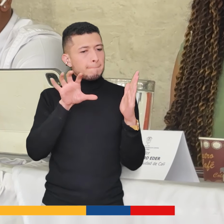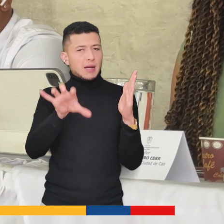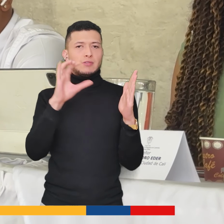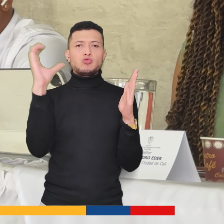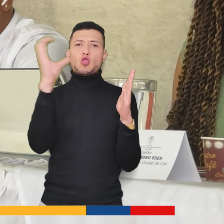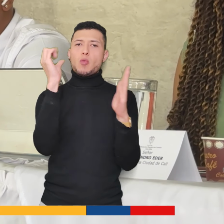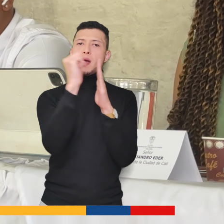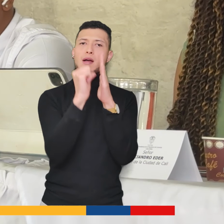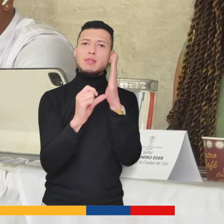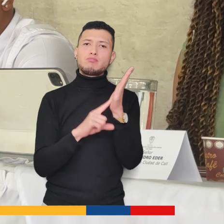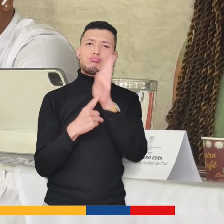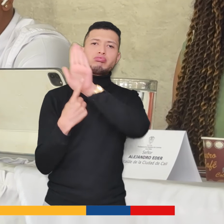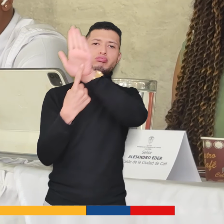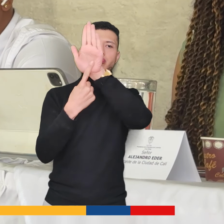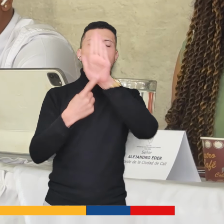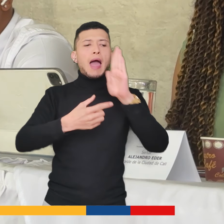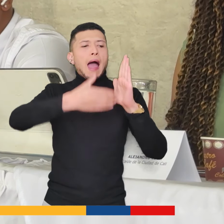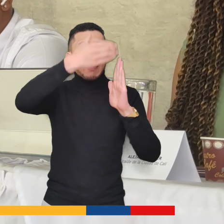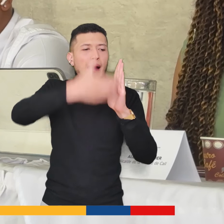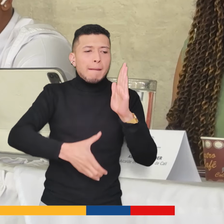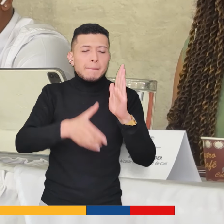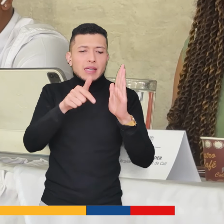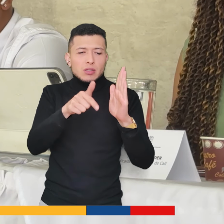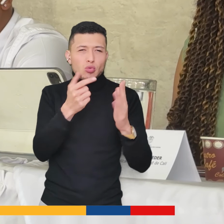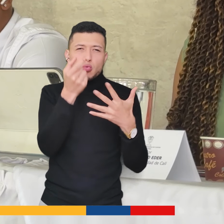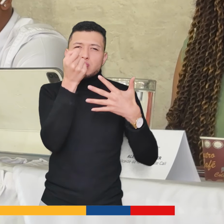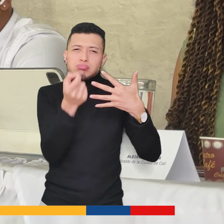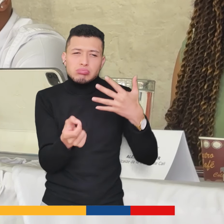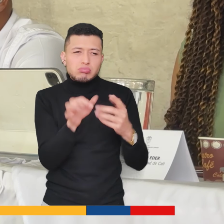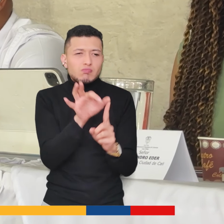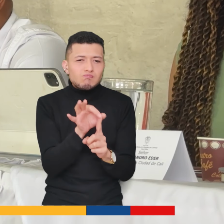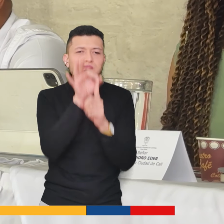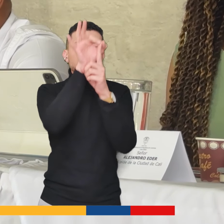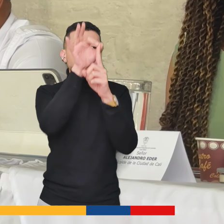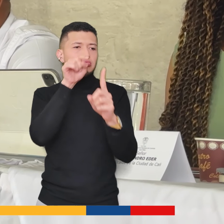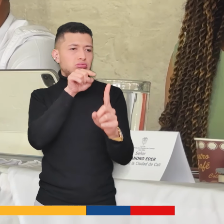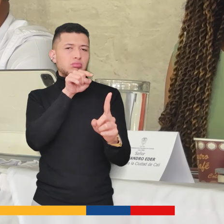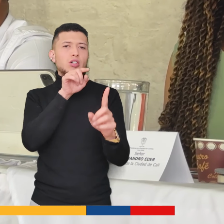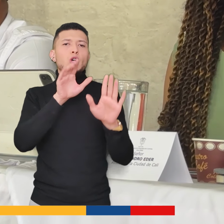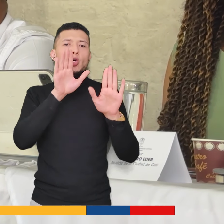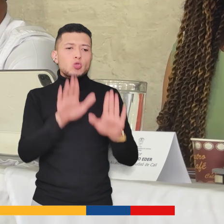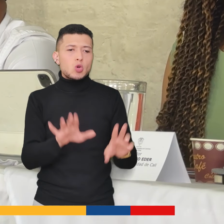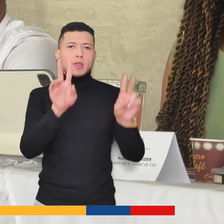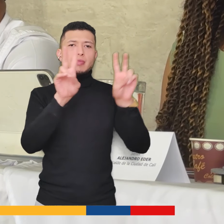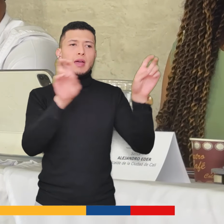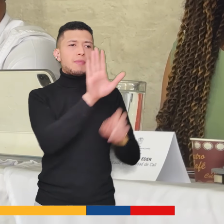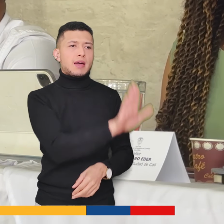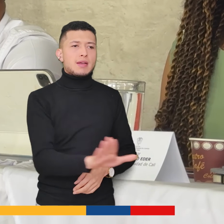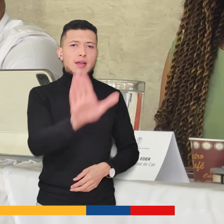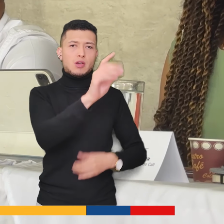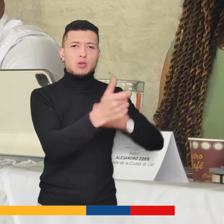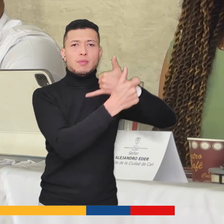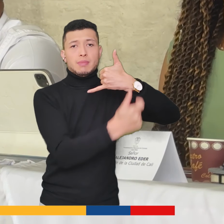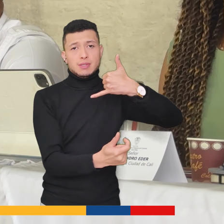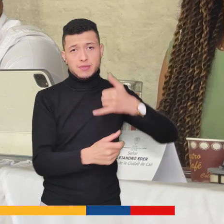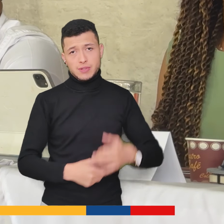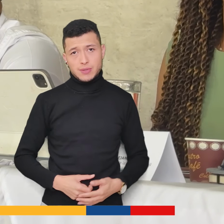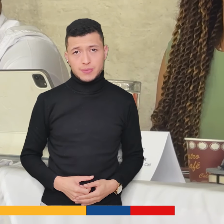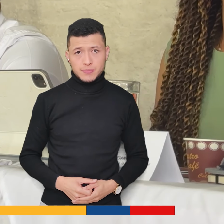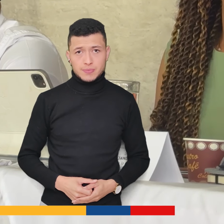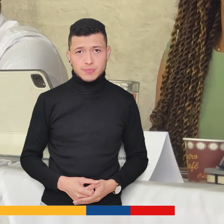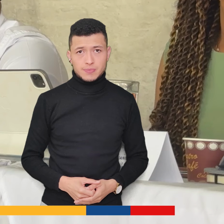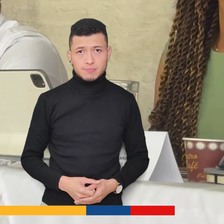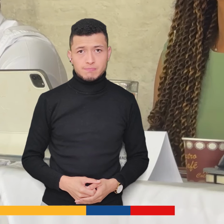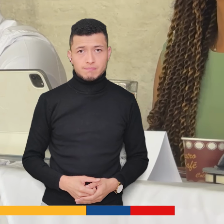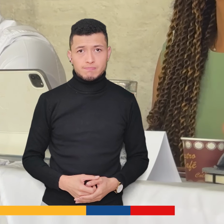país con un capítulo específico sobre la región del Pacífico. No